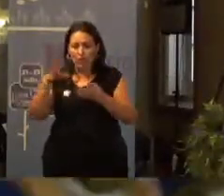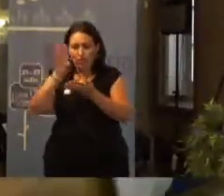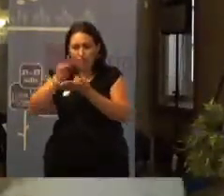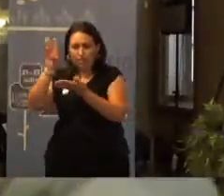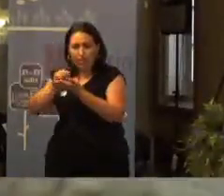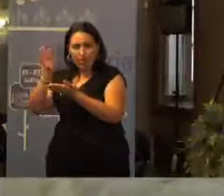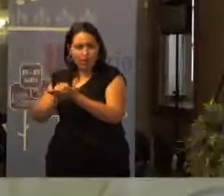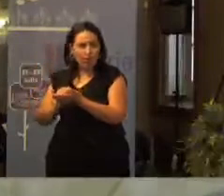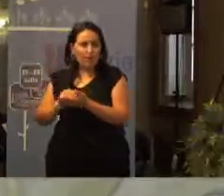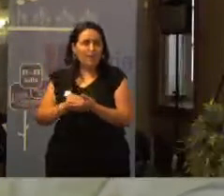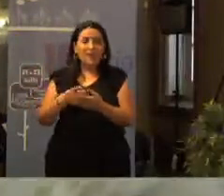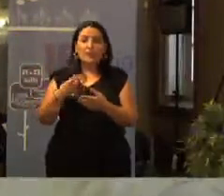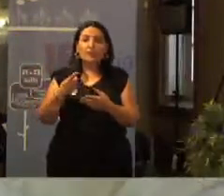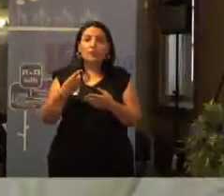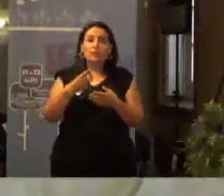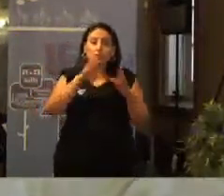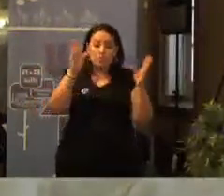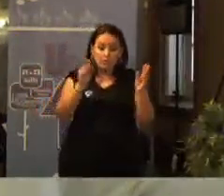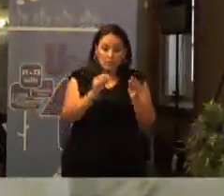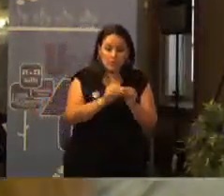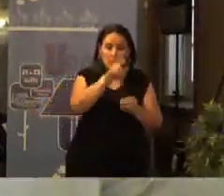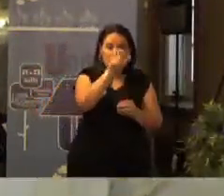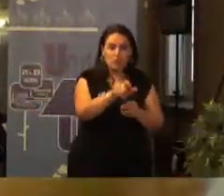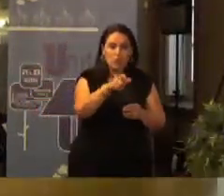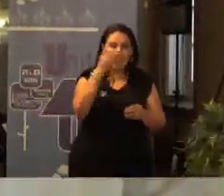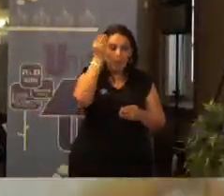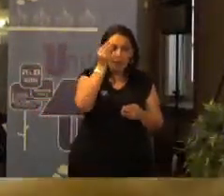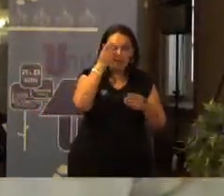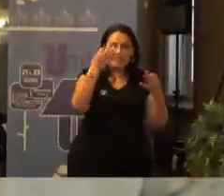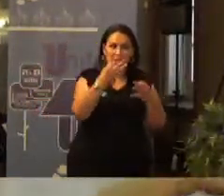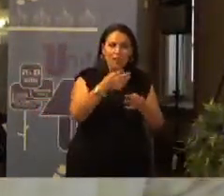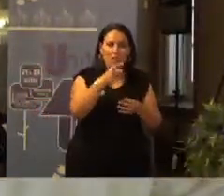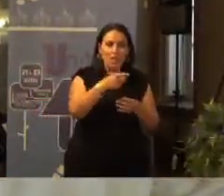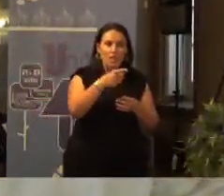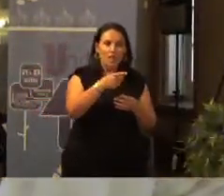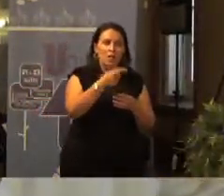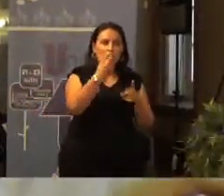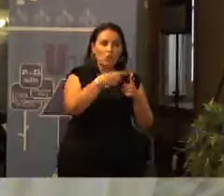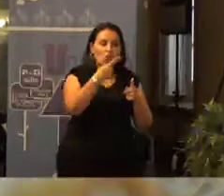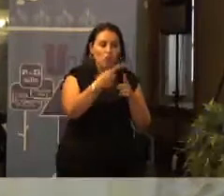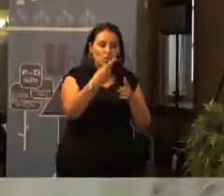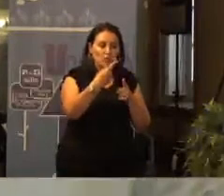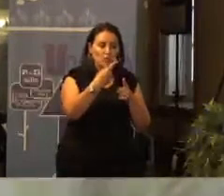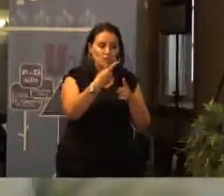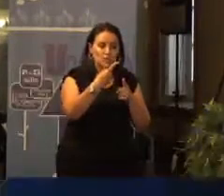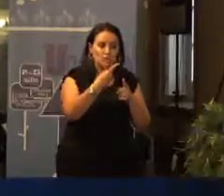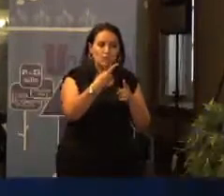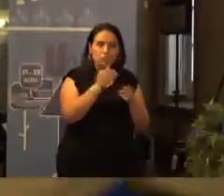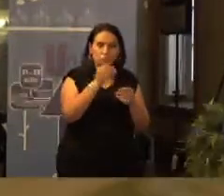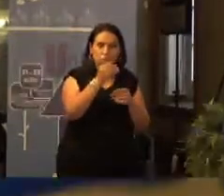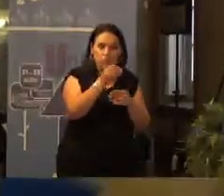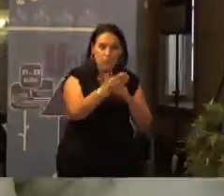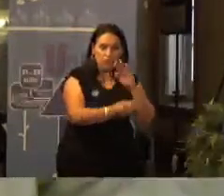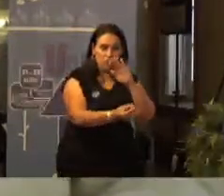Antonín Faraldo, non sei que, resulta que don Erich Hobsbawm considera que unha das erupcións que anunciaban a erupción do 48,